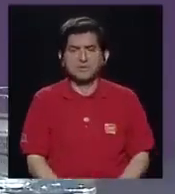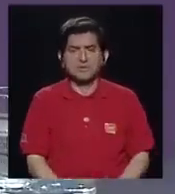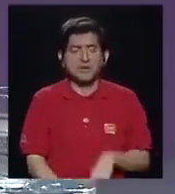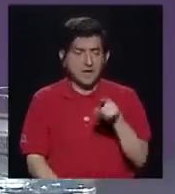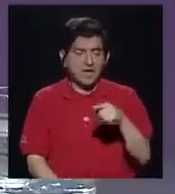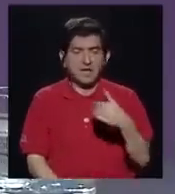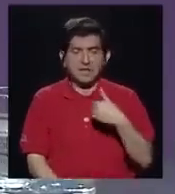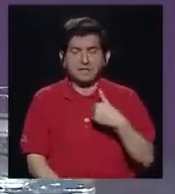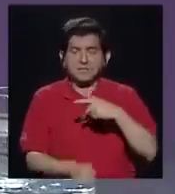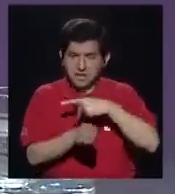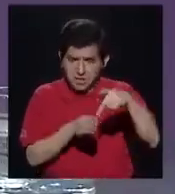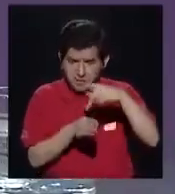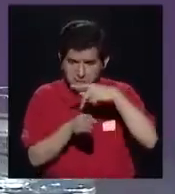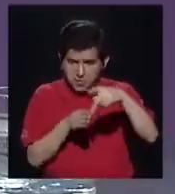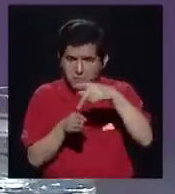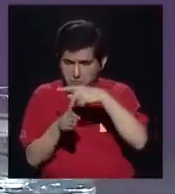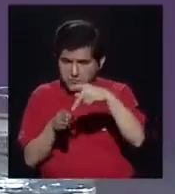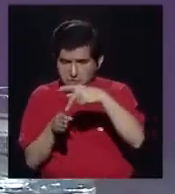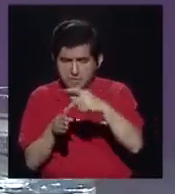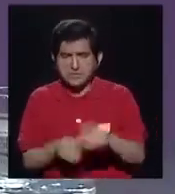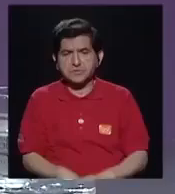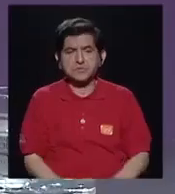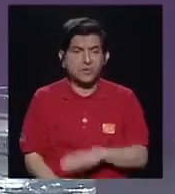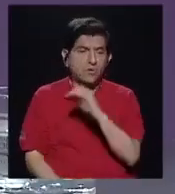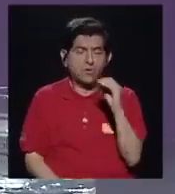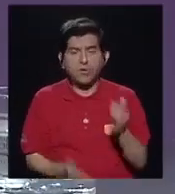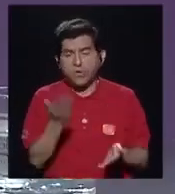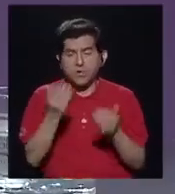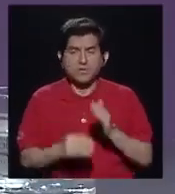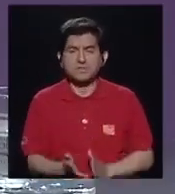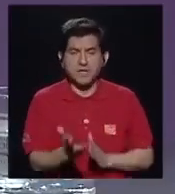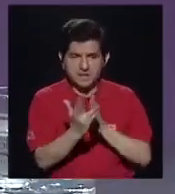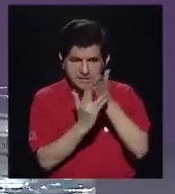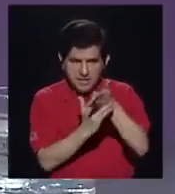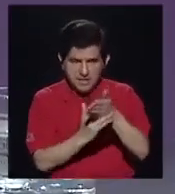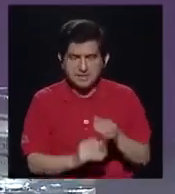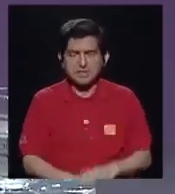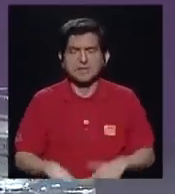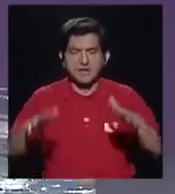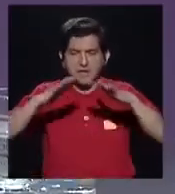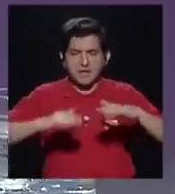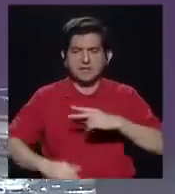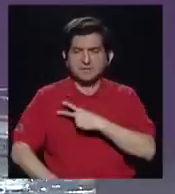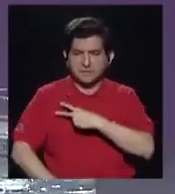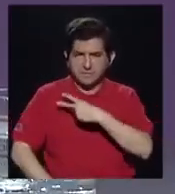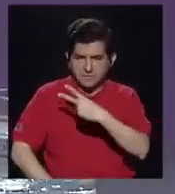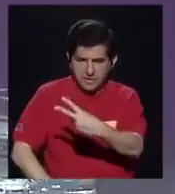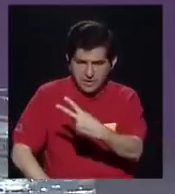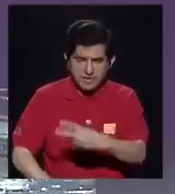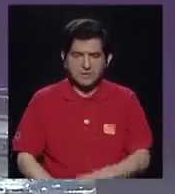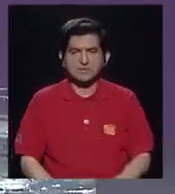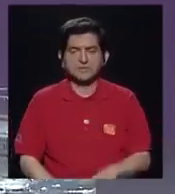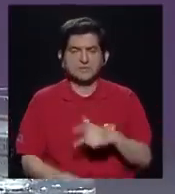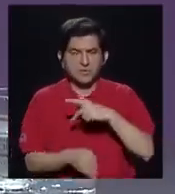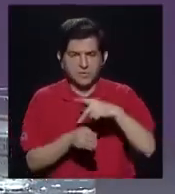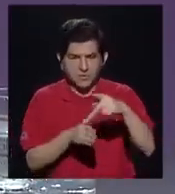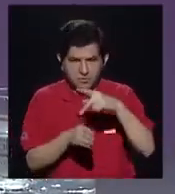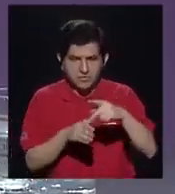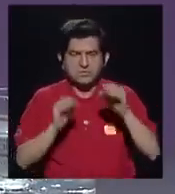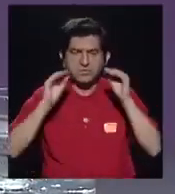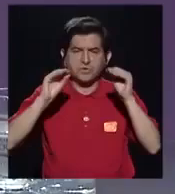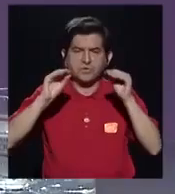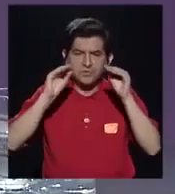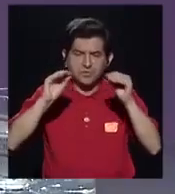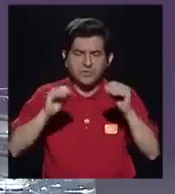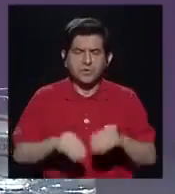ejerce una profesión algunas que pueden entrar en un campo de su vocación y ejercer un proceso profesional docente